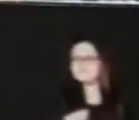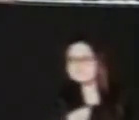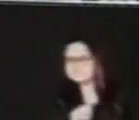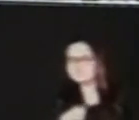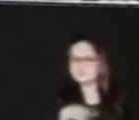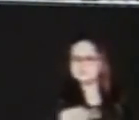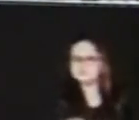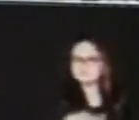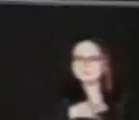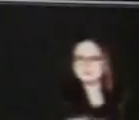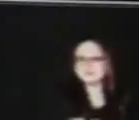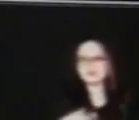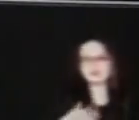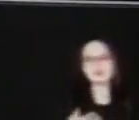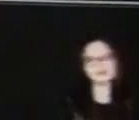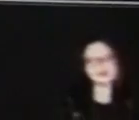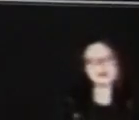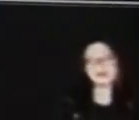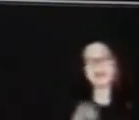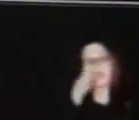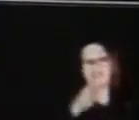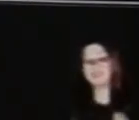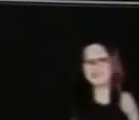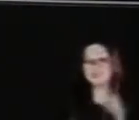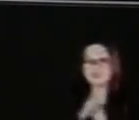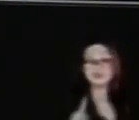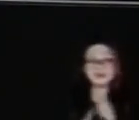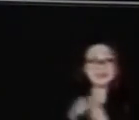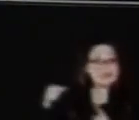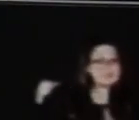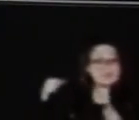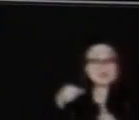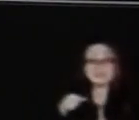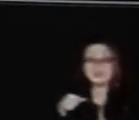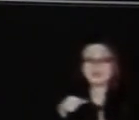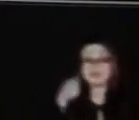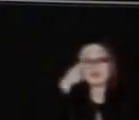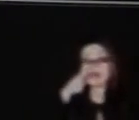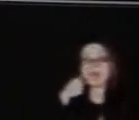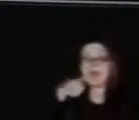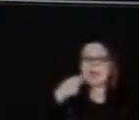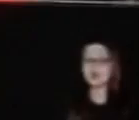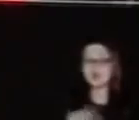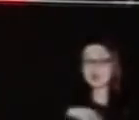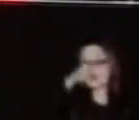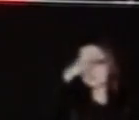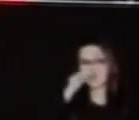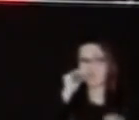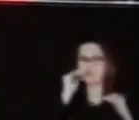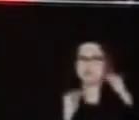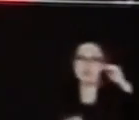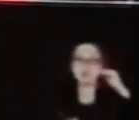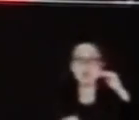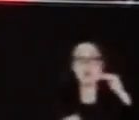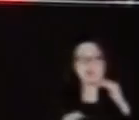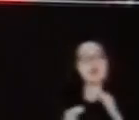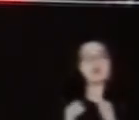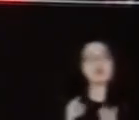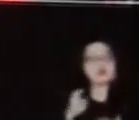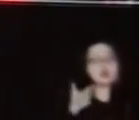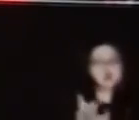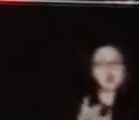influyentismo. Esa es la causa principal de la desigualdad económica y